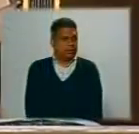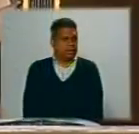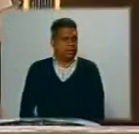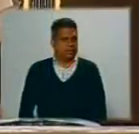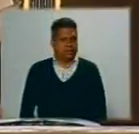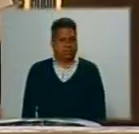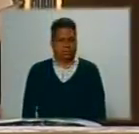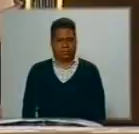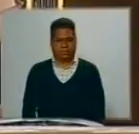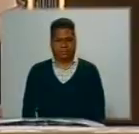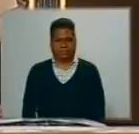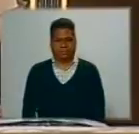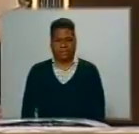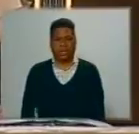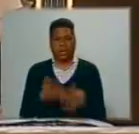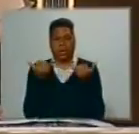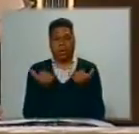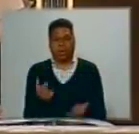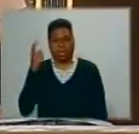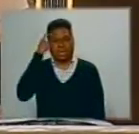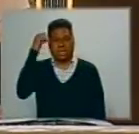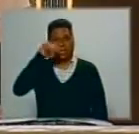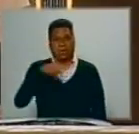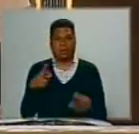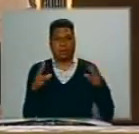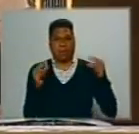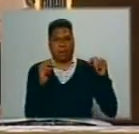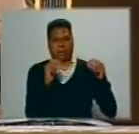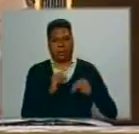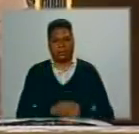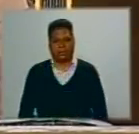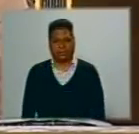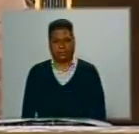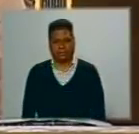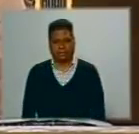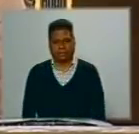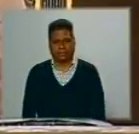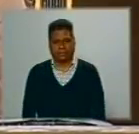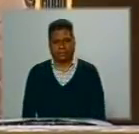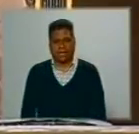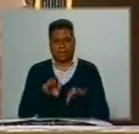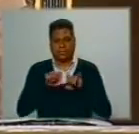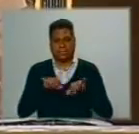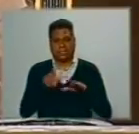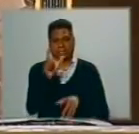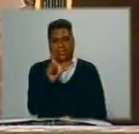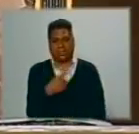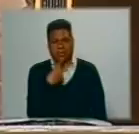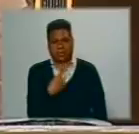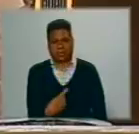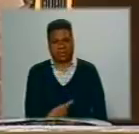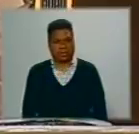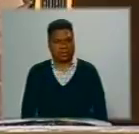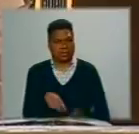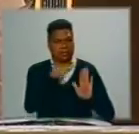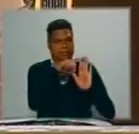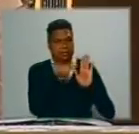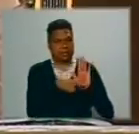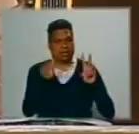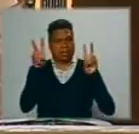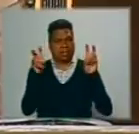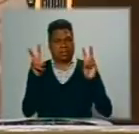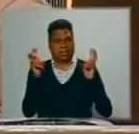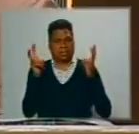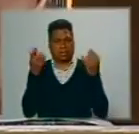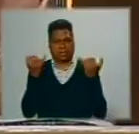acuerdos que vamos a abordar el día de hoy. Ciudadano secretario, por favor, sírvase indicar el siguiente punto del orden del